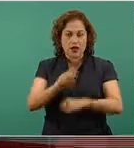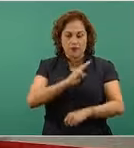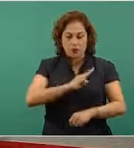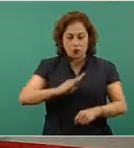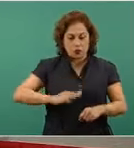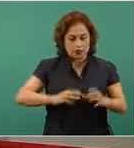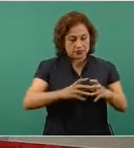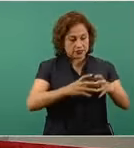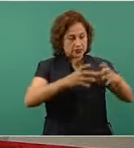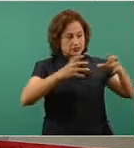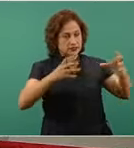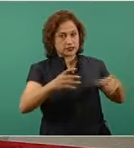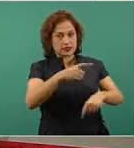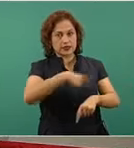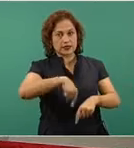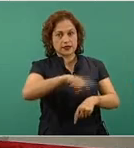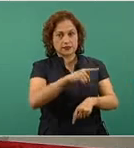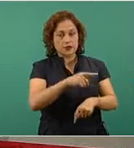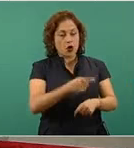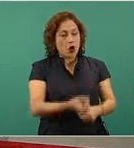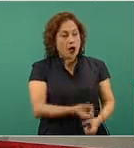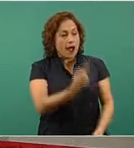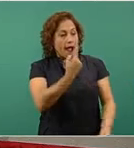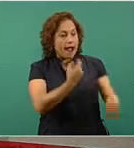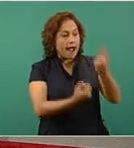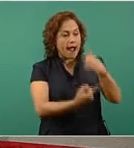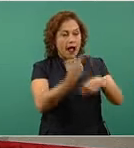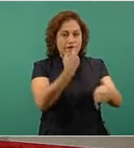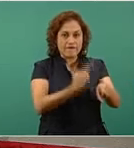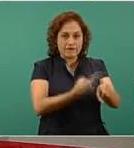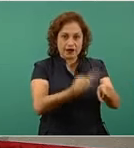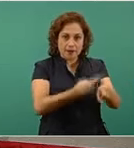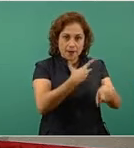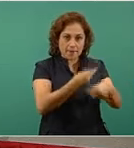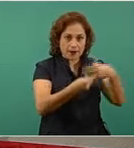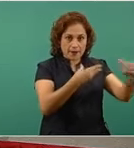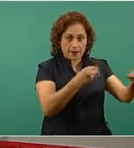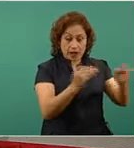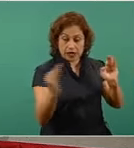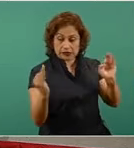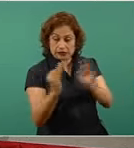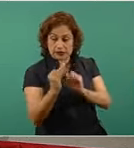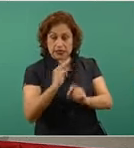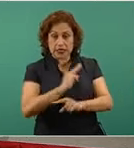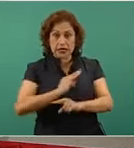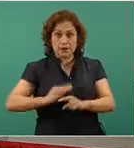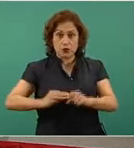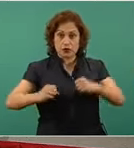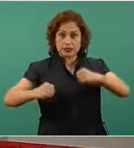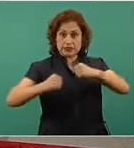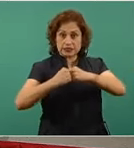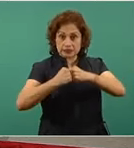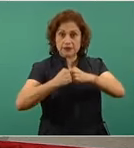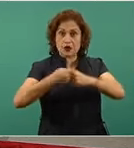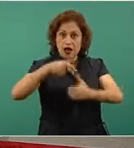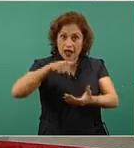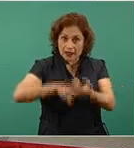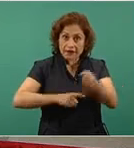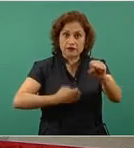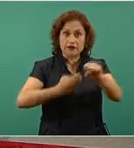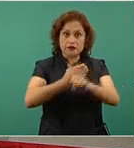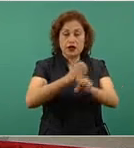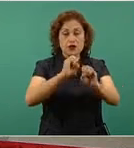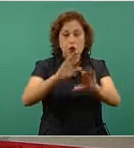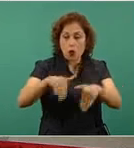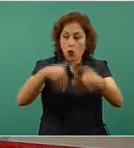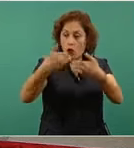altos, por ejemplo, la aparición de nuevos casos, y su vecino, su municipio vecino, en la misma entidad federativa o en distinta